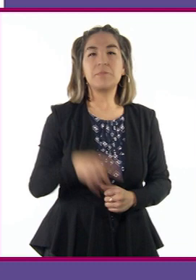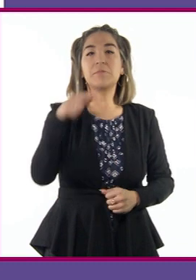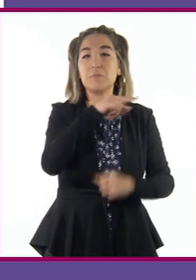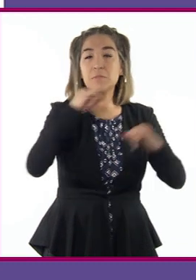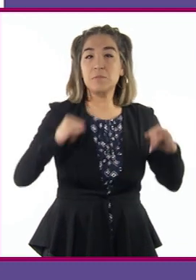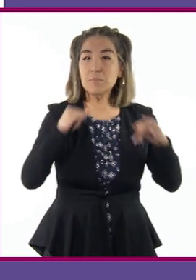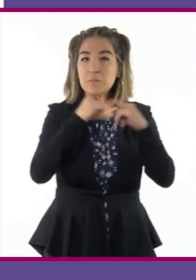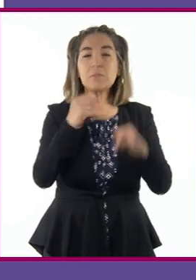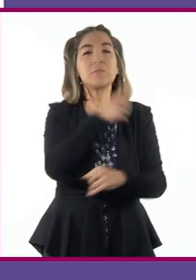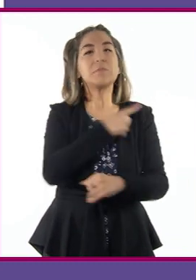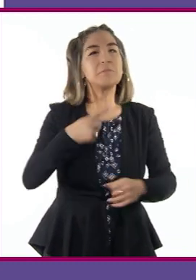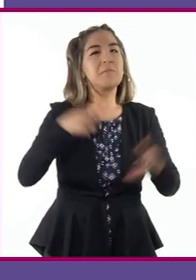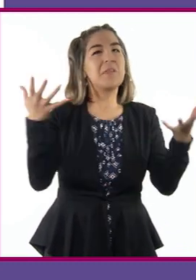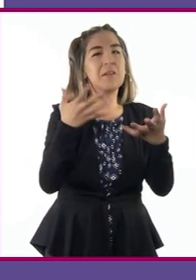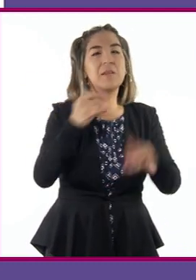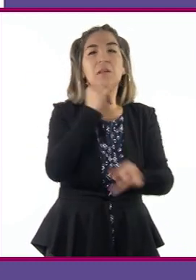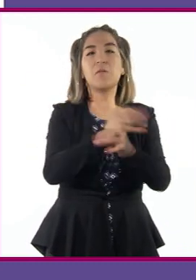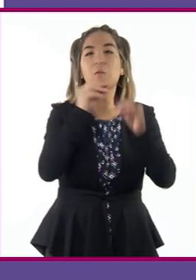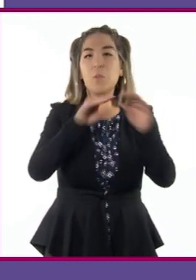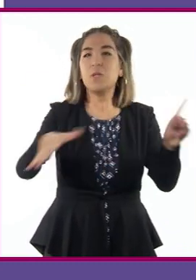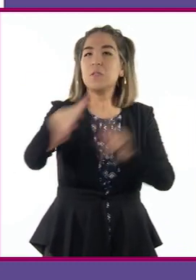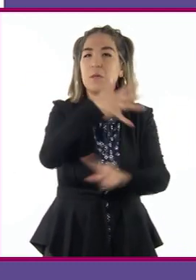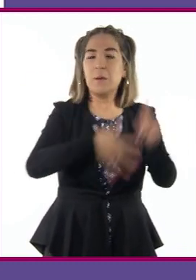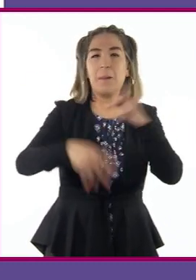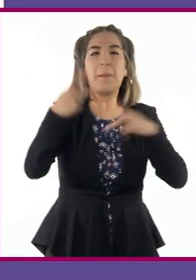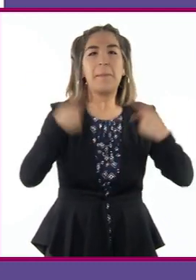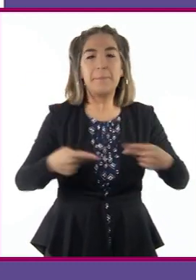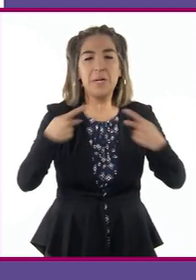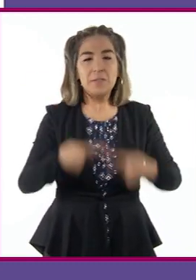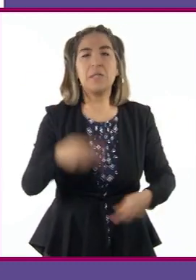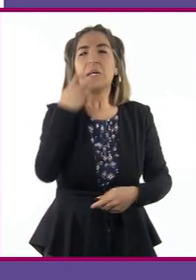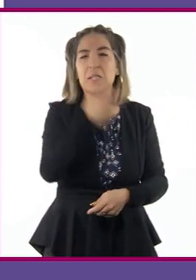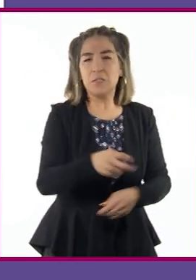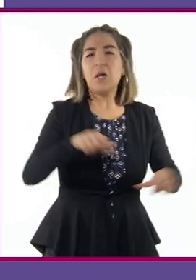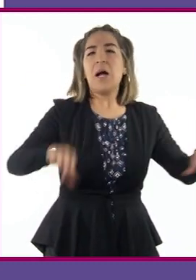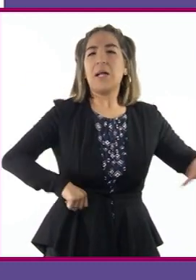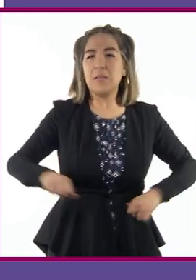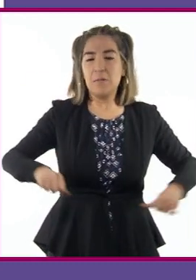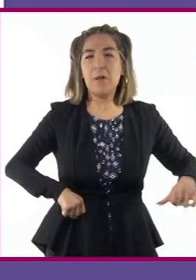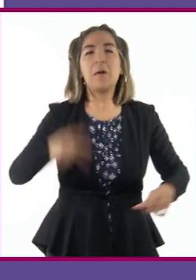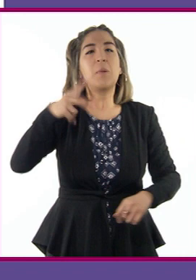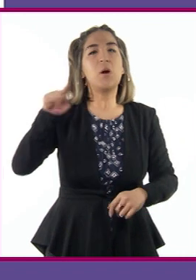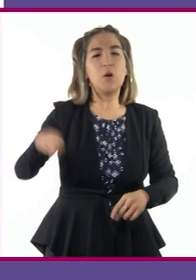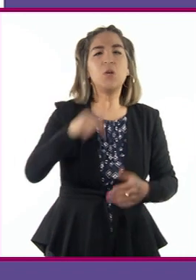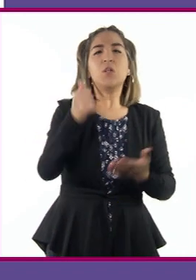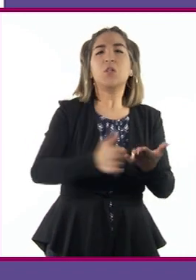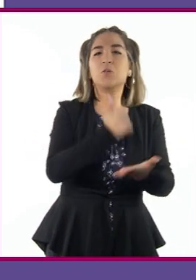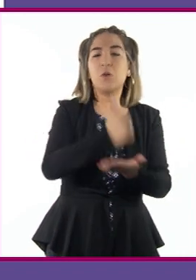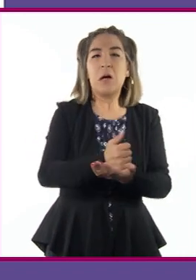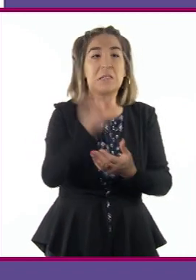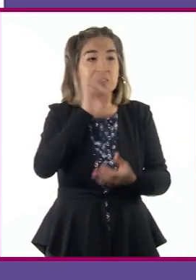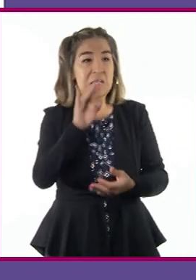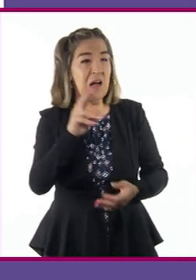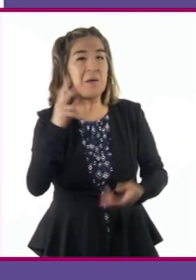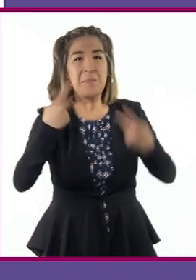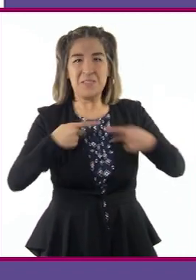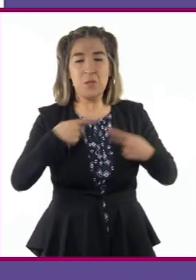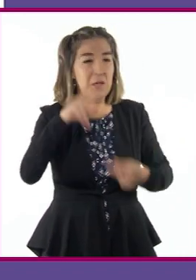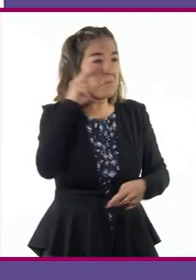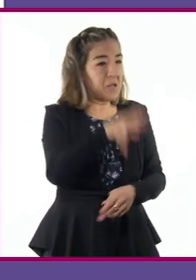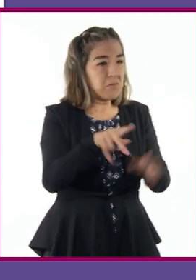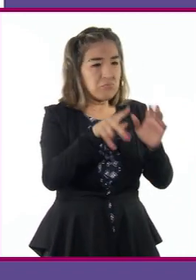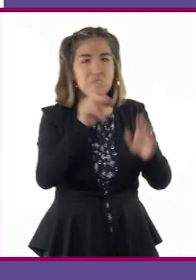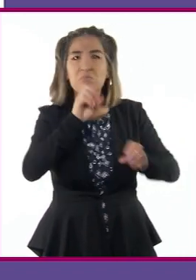hacer pública la información sobre sus actos. Si la ciudadanía requiere información que no está publicada por las